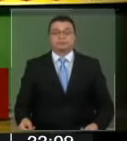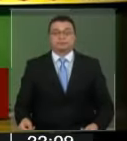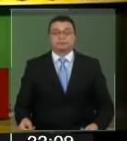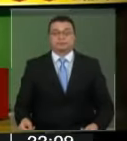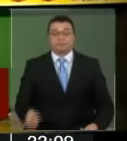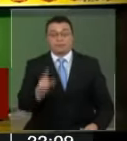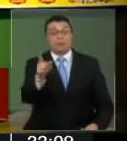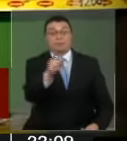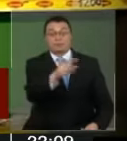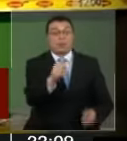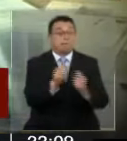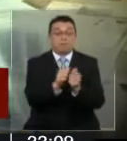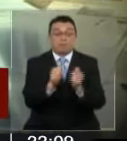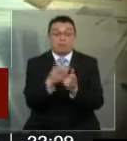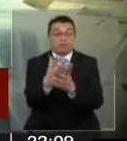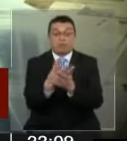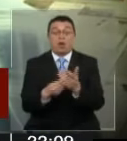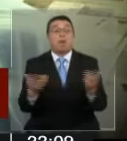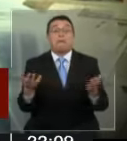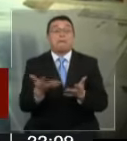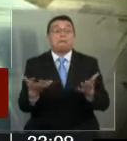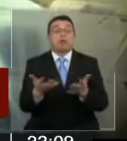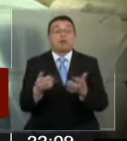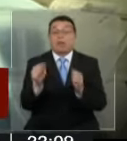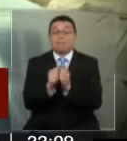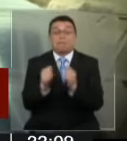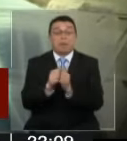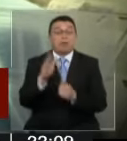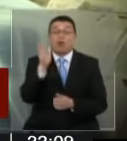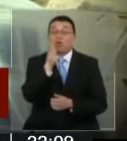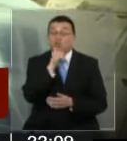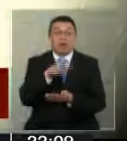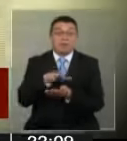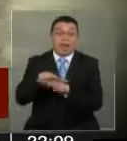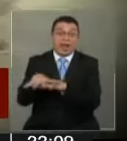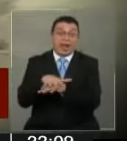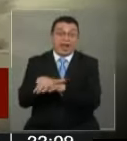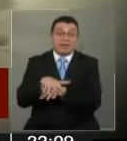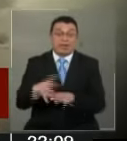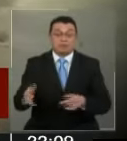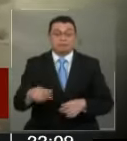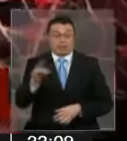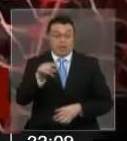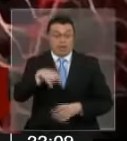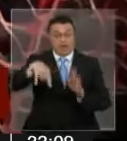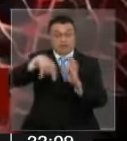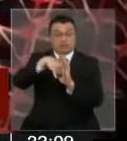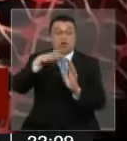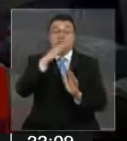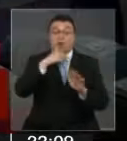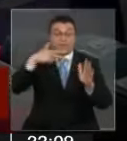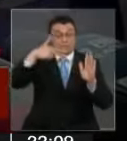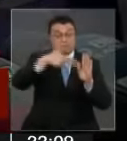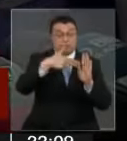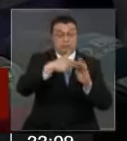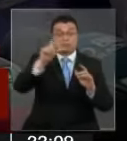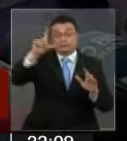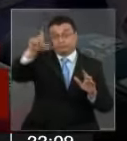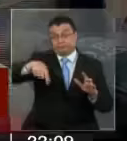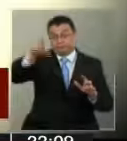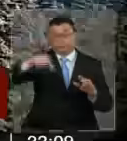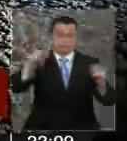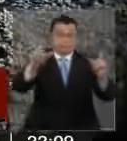La gente ya no encuentra pan porque las panaderías no tienen el insumo principal. Hoy día en Chiloé no hay combustible, seguramente los cajeros automáticos van a